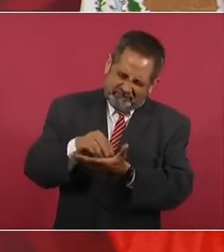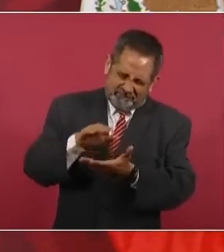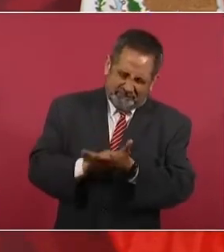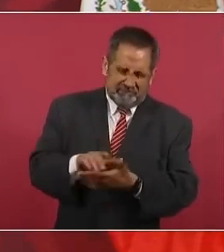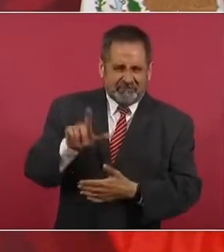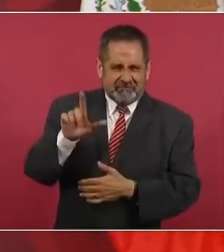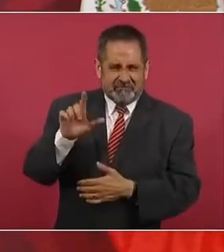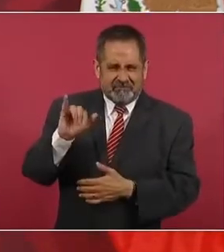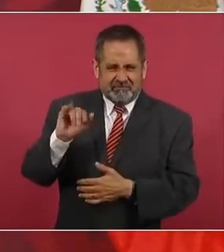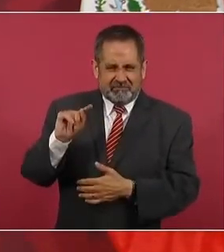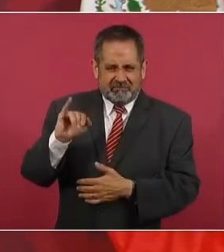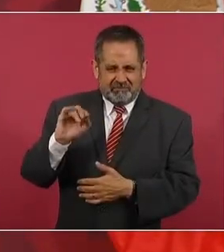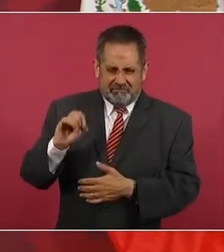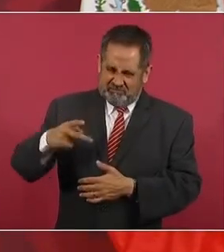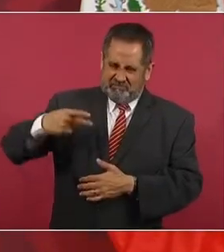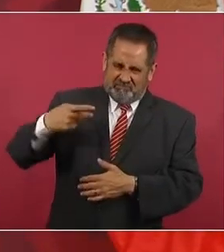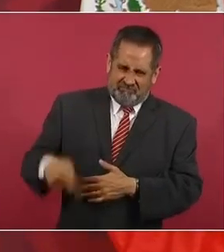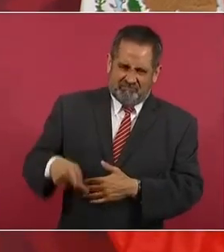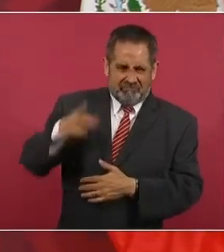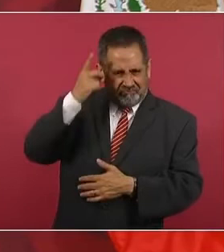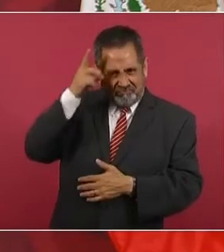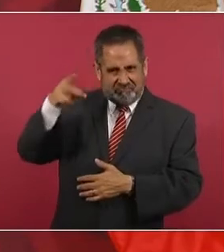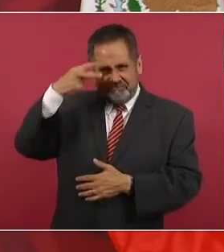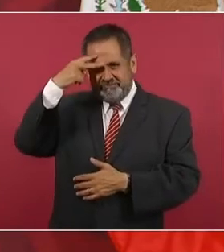sea de la nación,